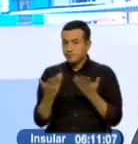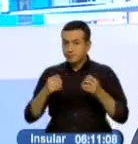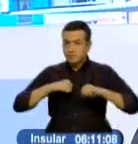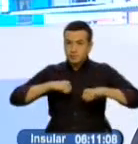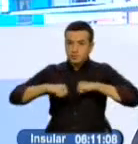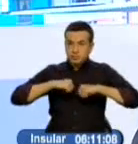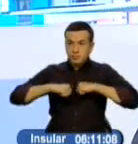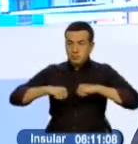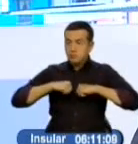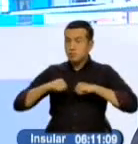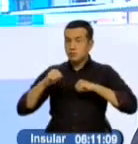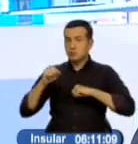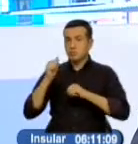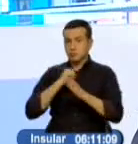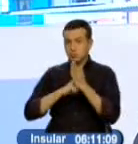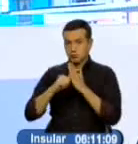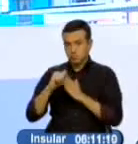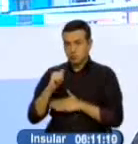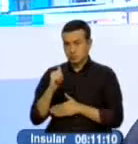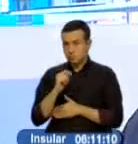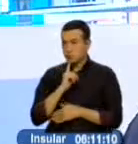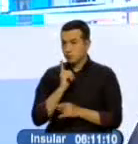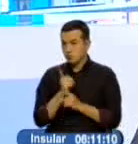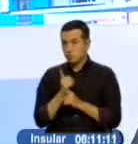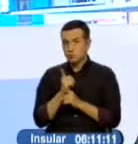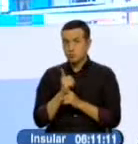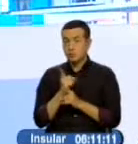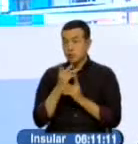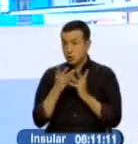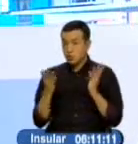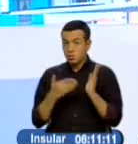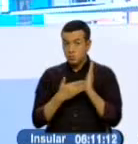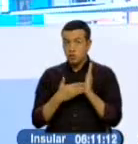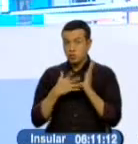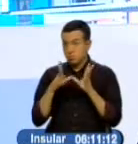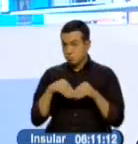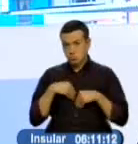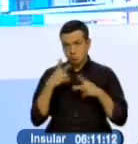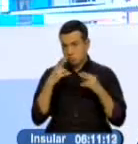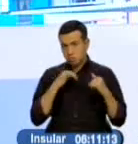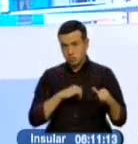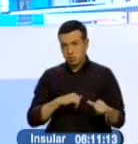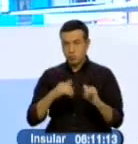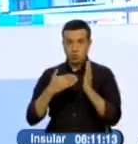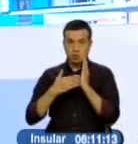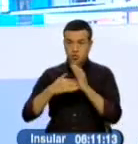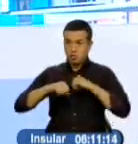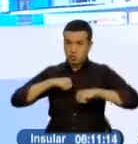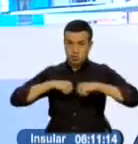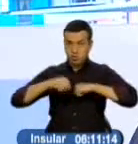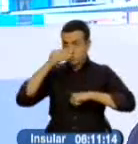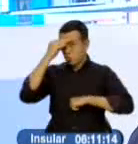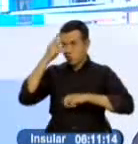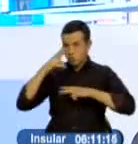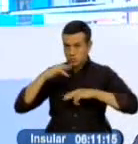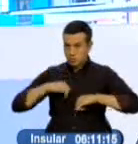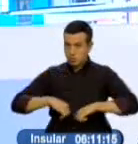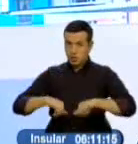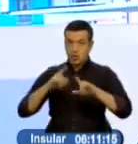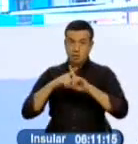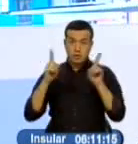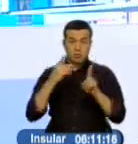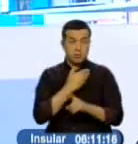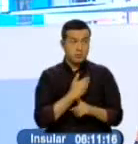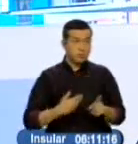gestión operativo por parte del ministerio. Es decir, ese modelo yo lo voy a sostener, el modelo de gestión educativa. Ahora bien, el